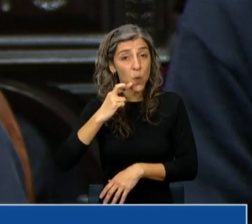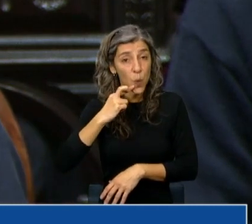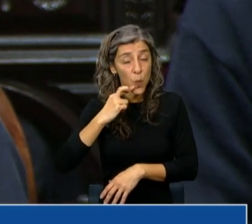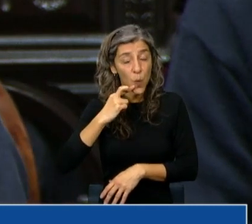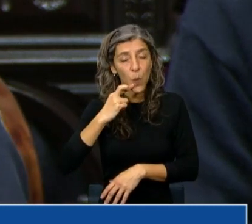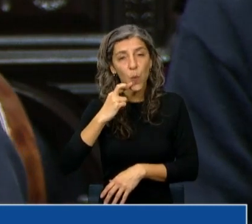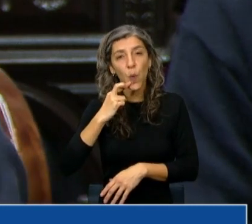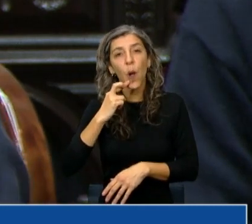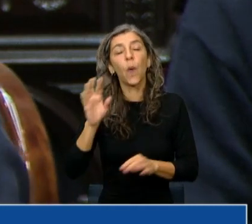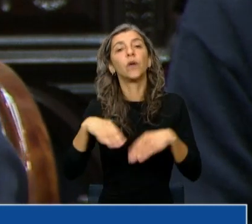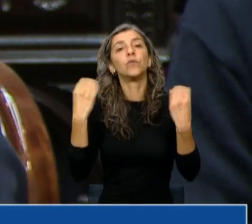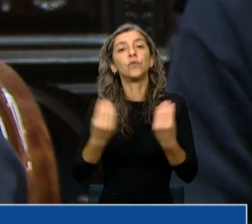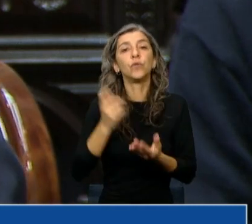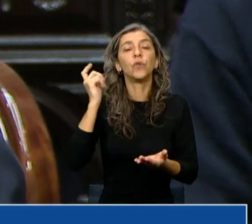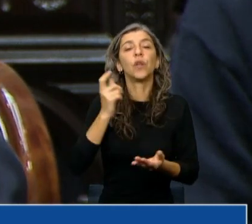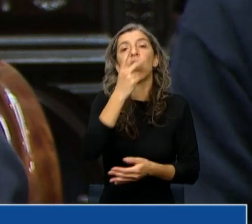pagaron